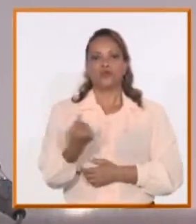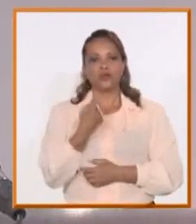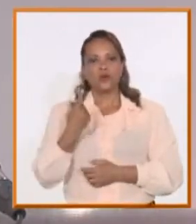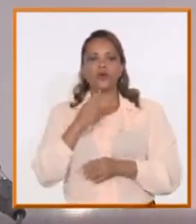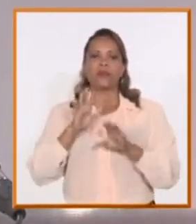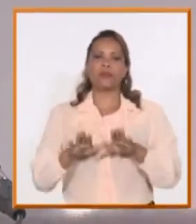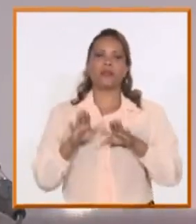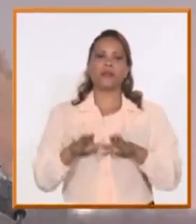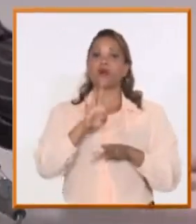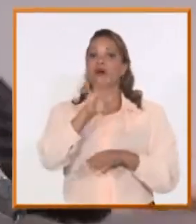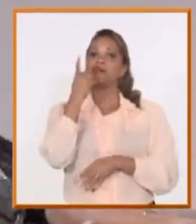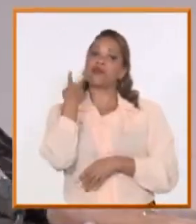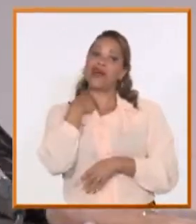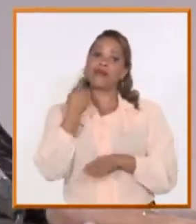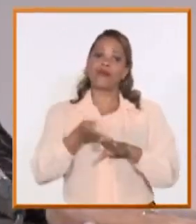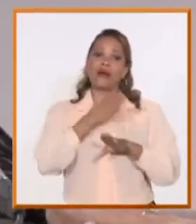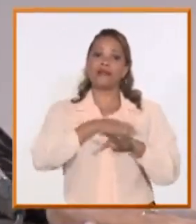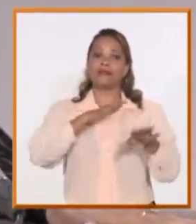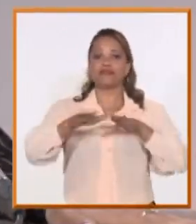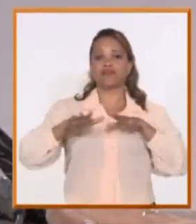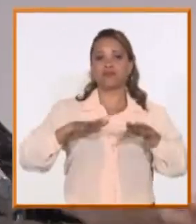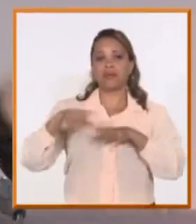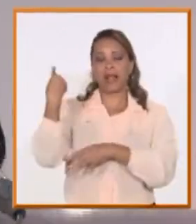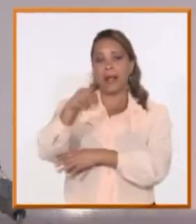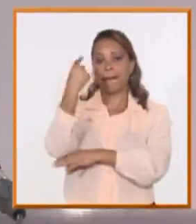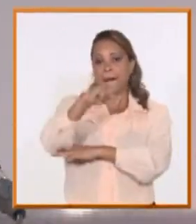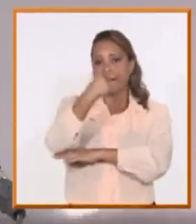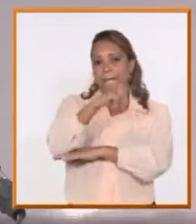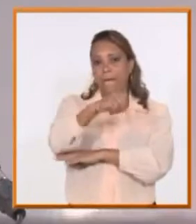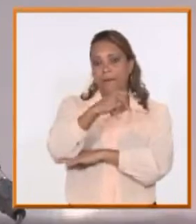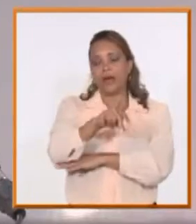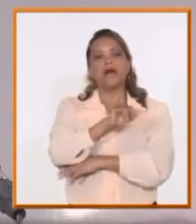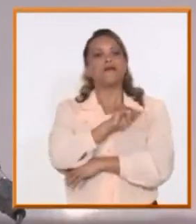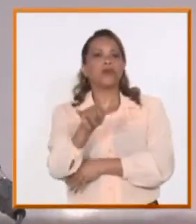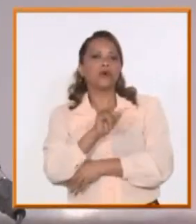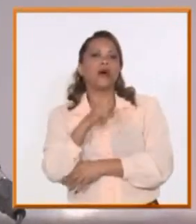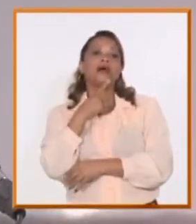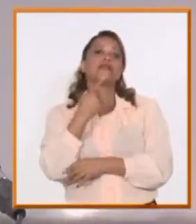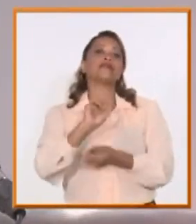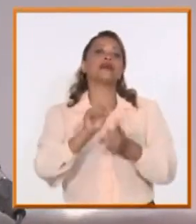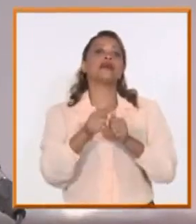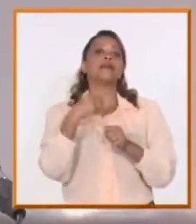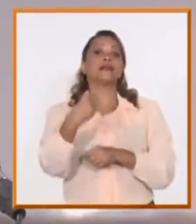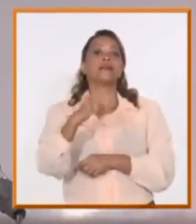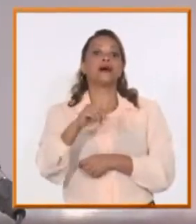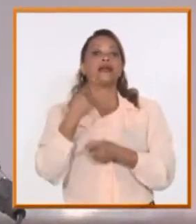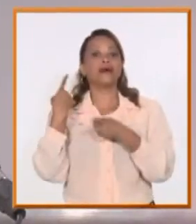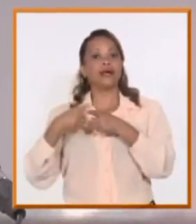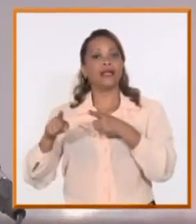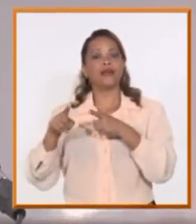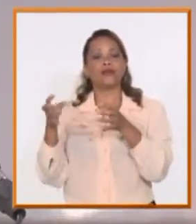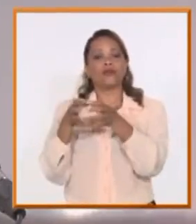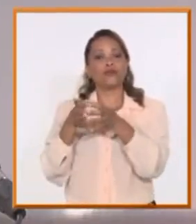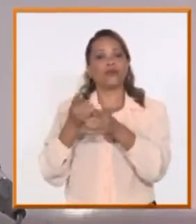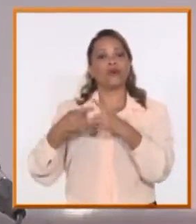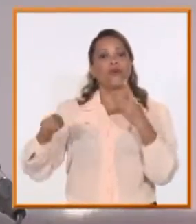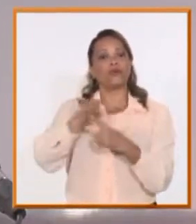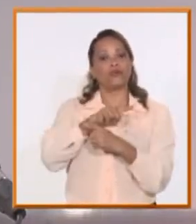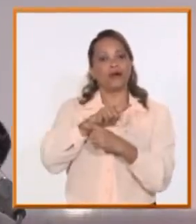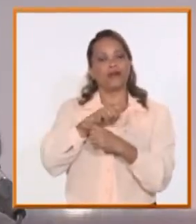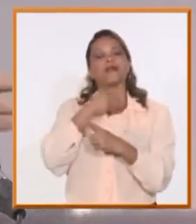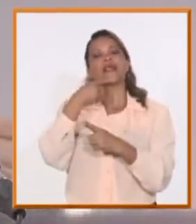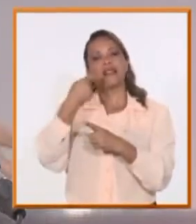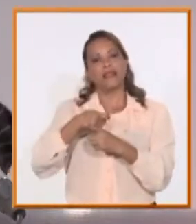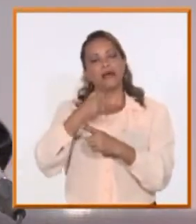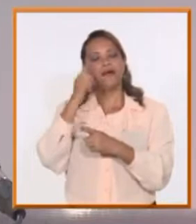esperando. 4 años de preparación que nos preparamos nosotros, pero también se preparan los rivales. Espero que se pueda y que vayan con